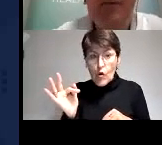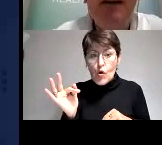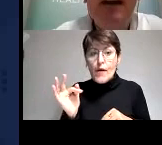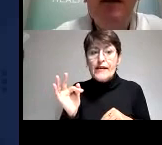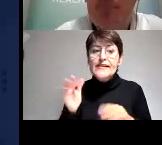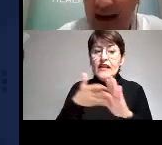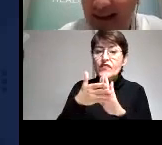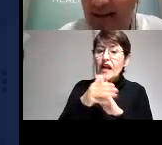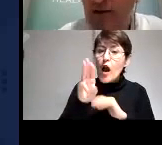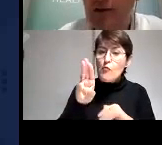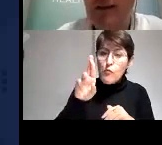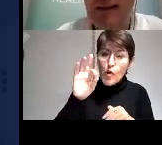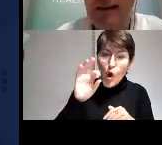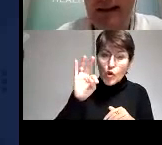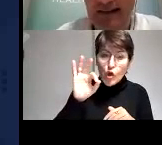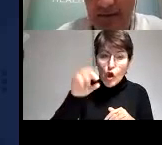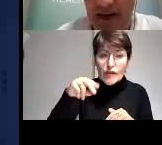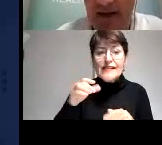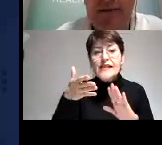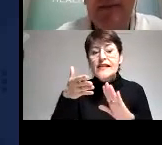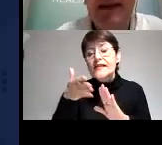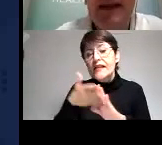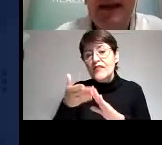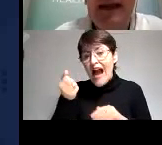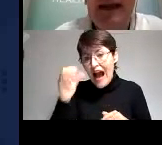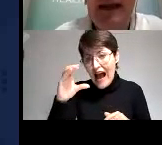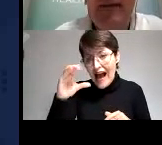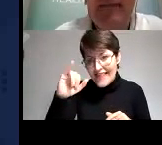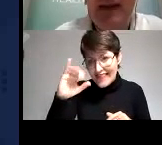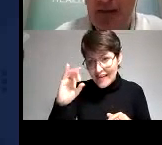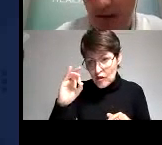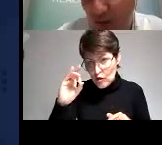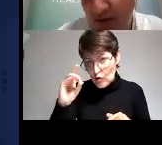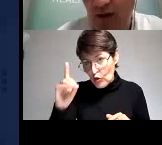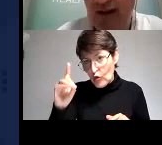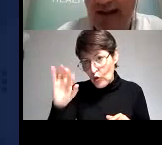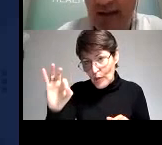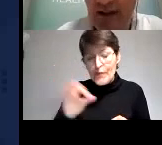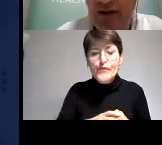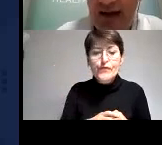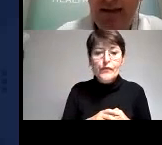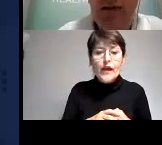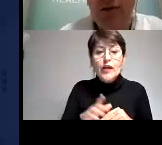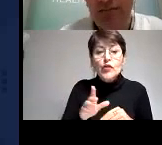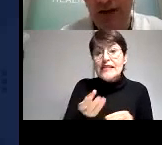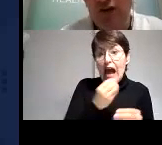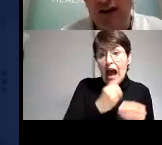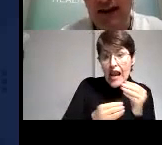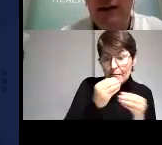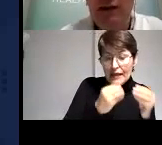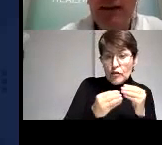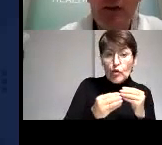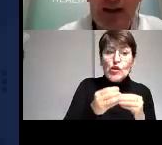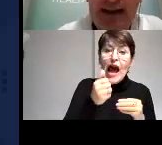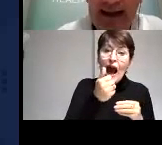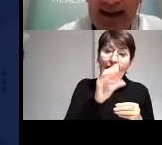protones libres, más ácido es el medio. Hablamos, por tanto, de alimento ácido versus